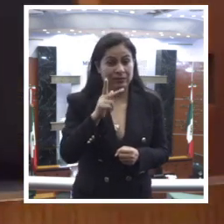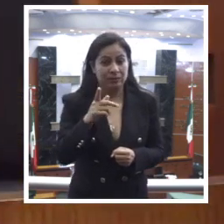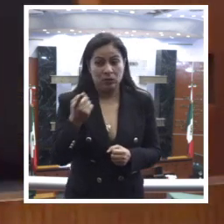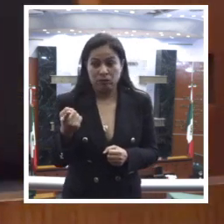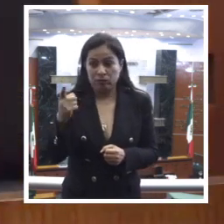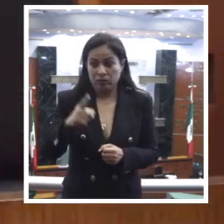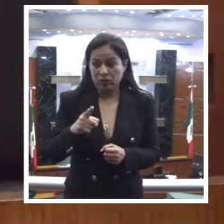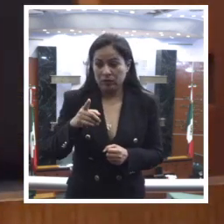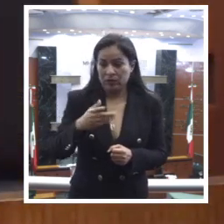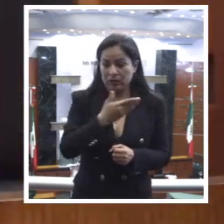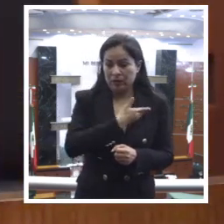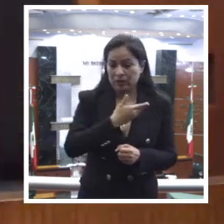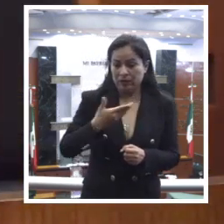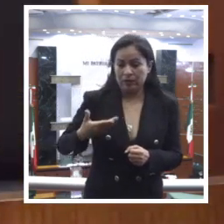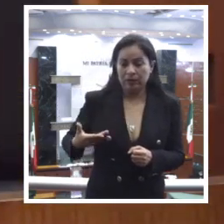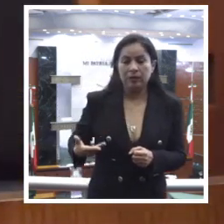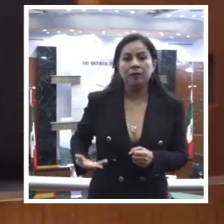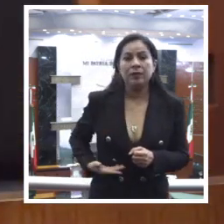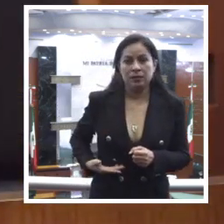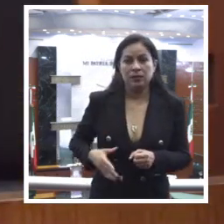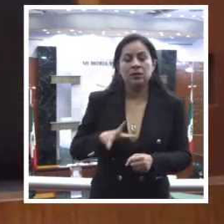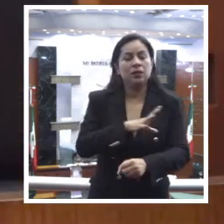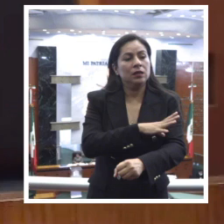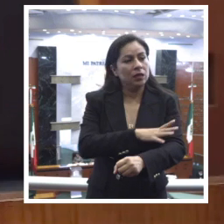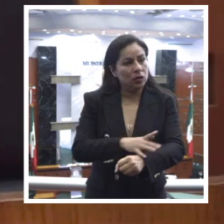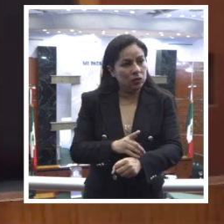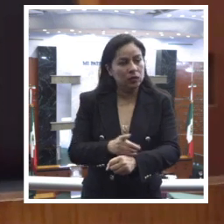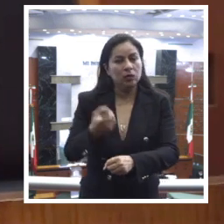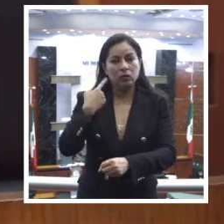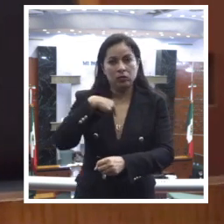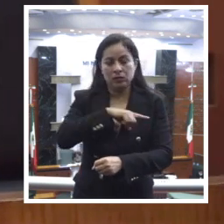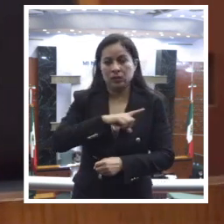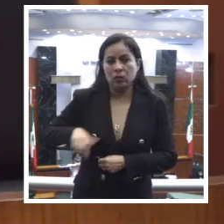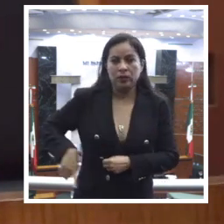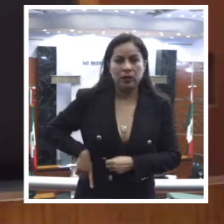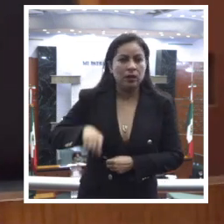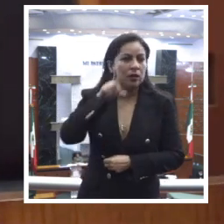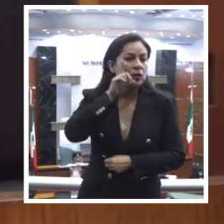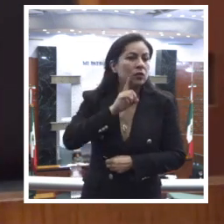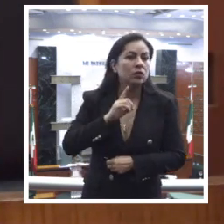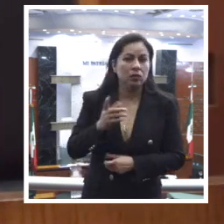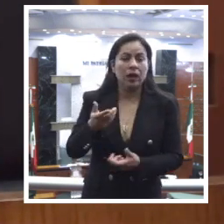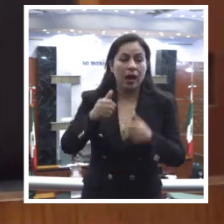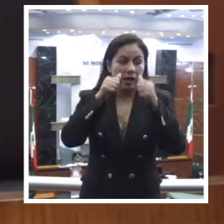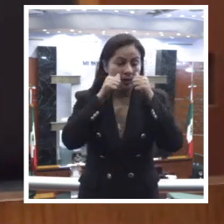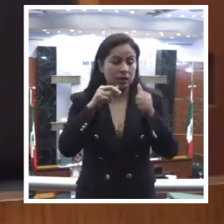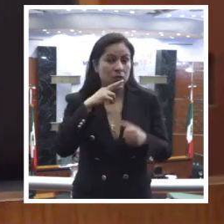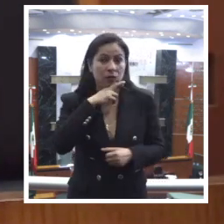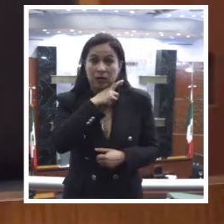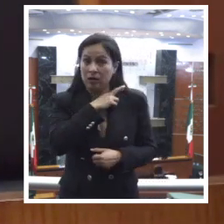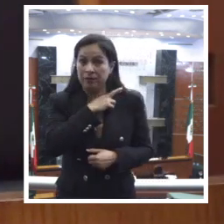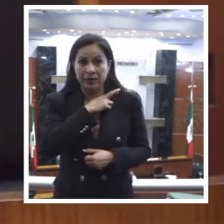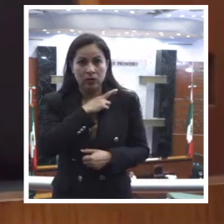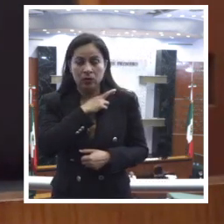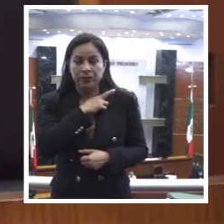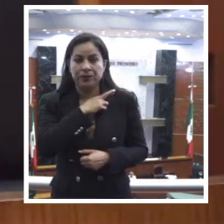instrucciones de la Presidenta de la República y en coordinación con nuestra gobernadora, pues se atendió de inmediato el